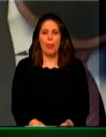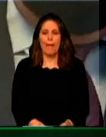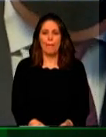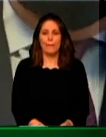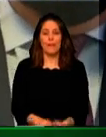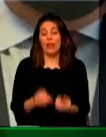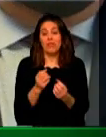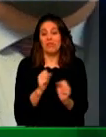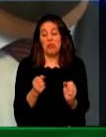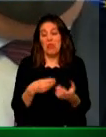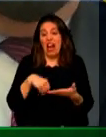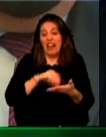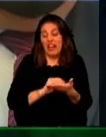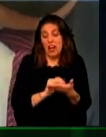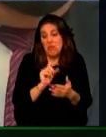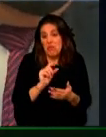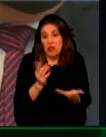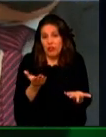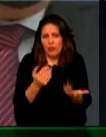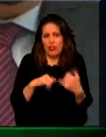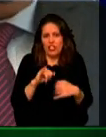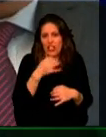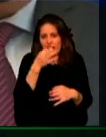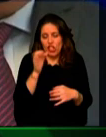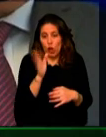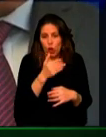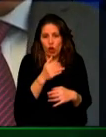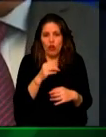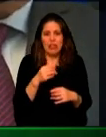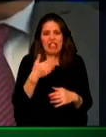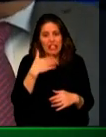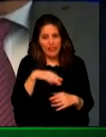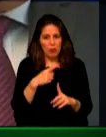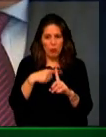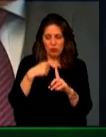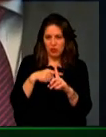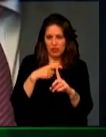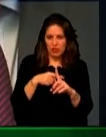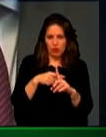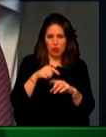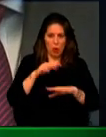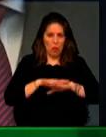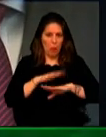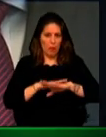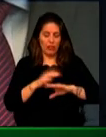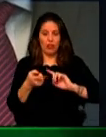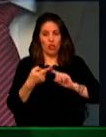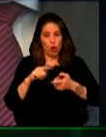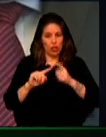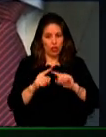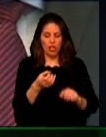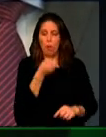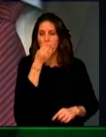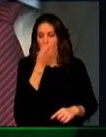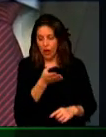No hay mucho más para agregar, simplemente que entendemos positivo estas instancias de coordinación. Es bueno